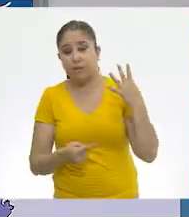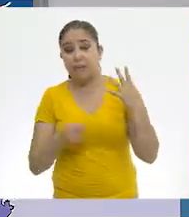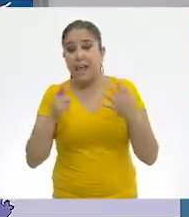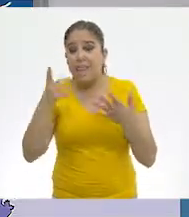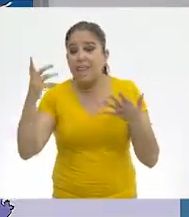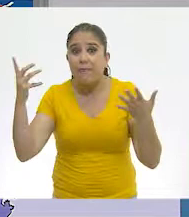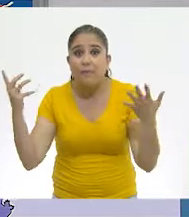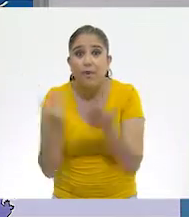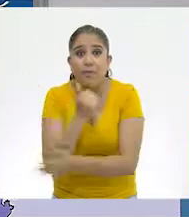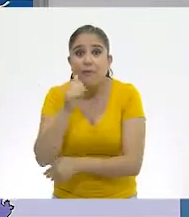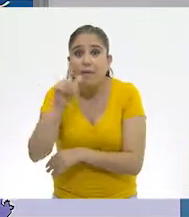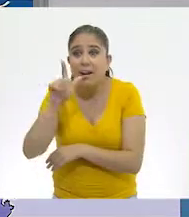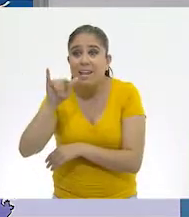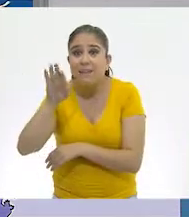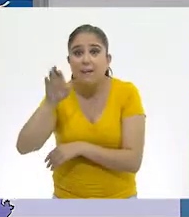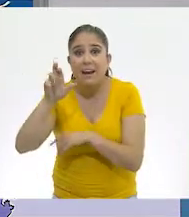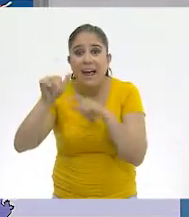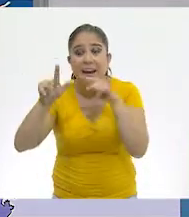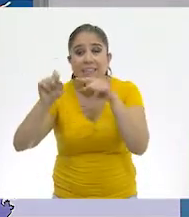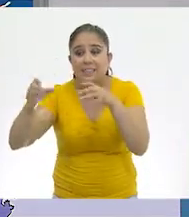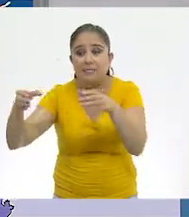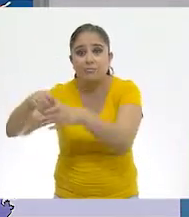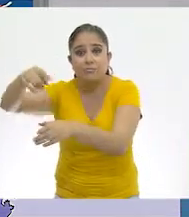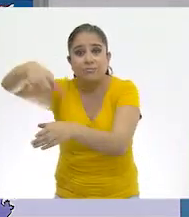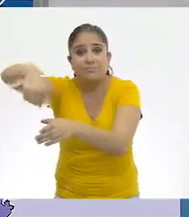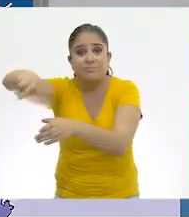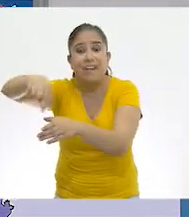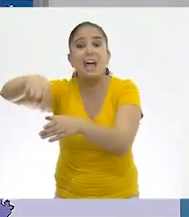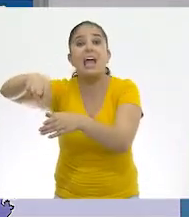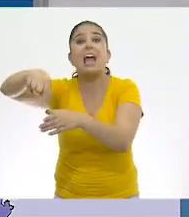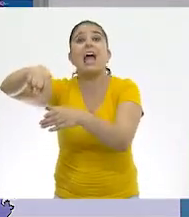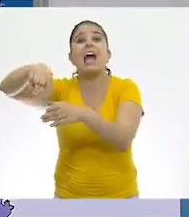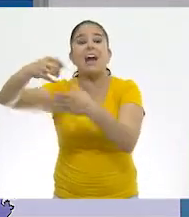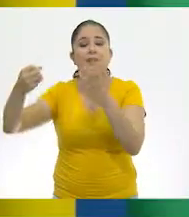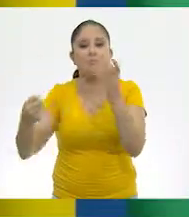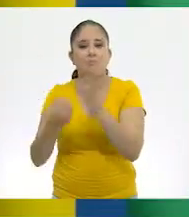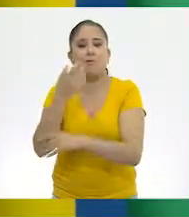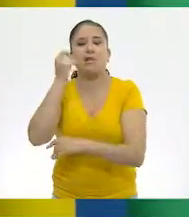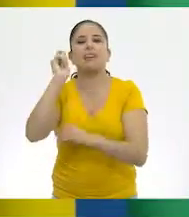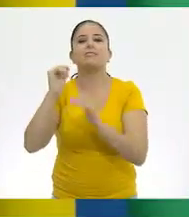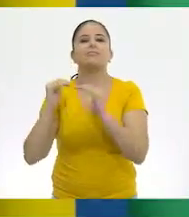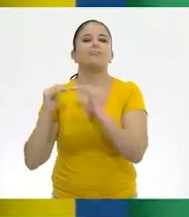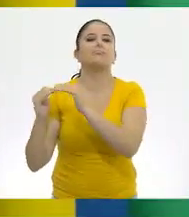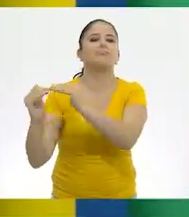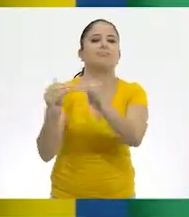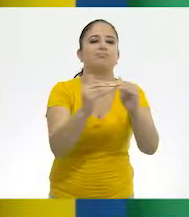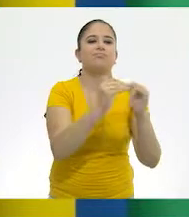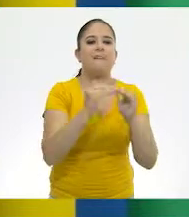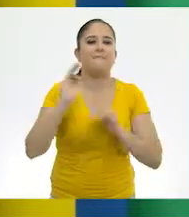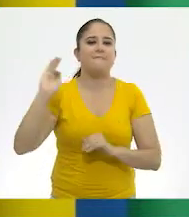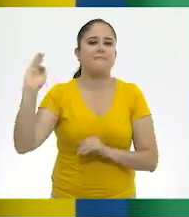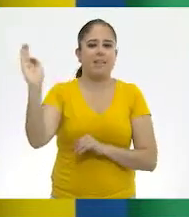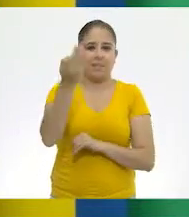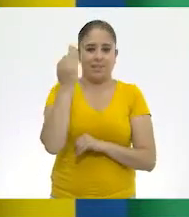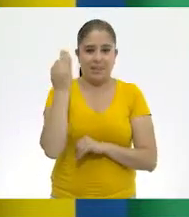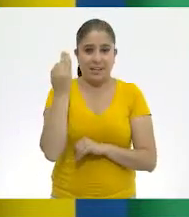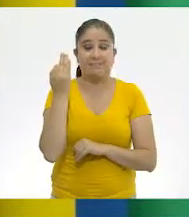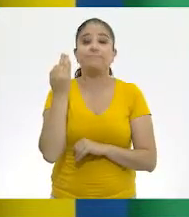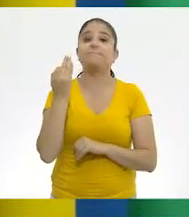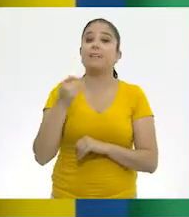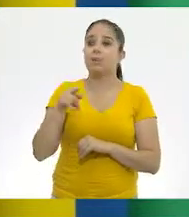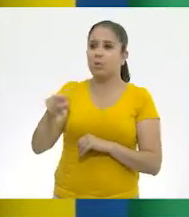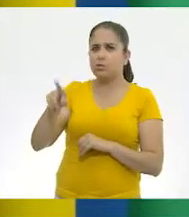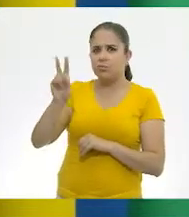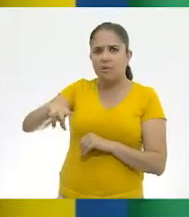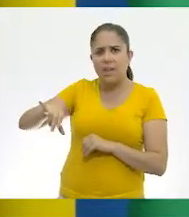liberales sentó las bases del Estado republicano, federal y laico. Ese es un dato muy interesante,